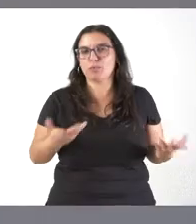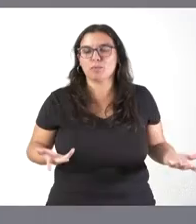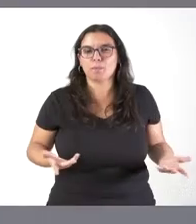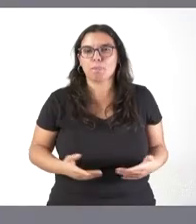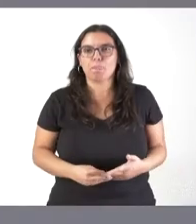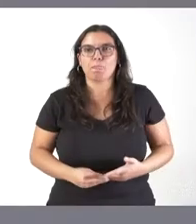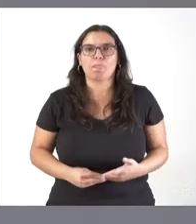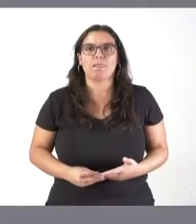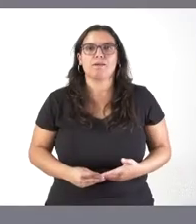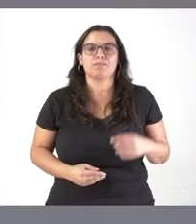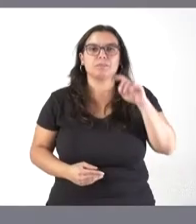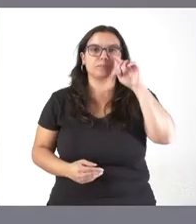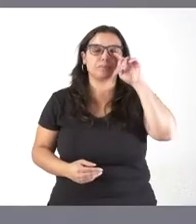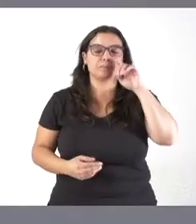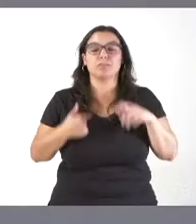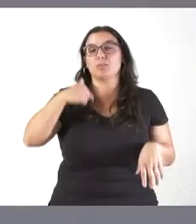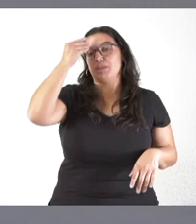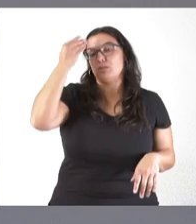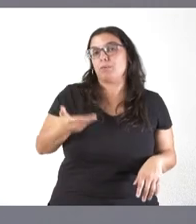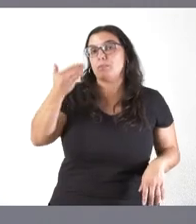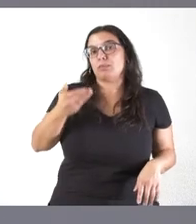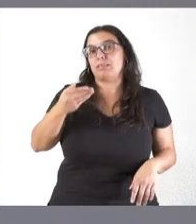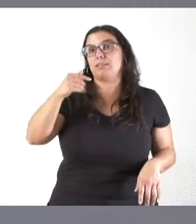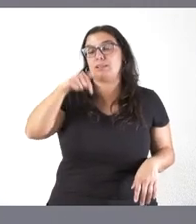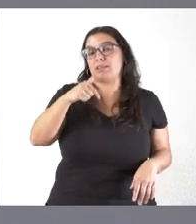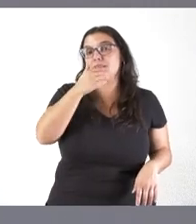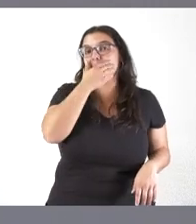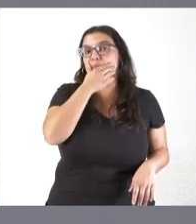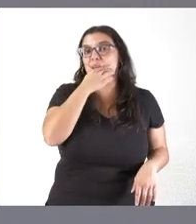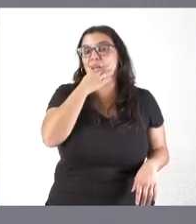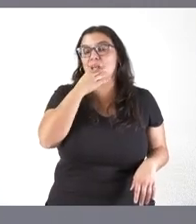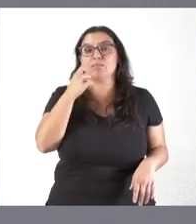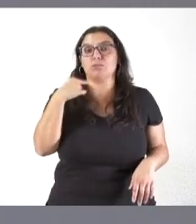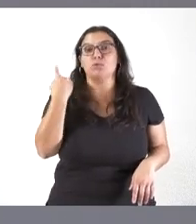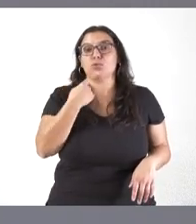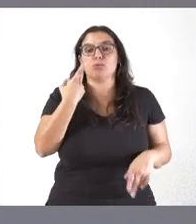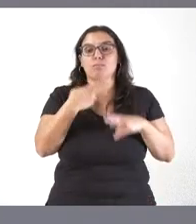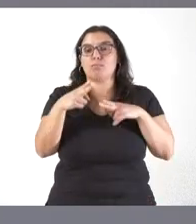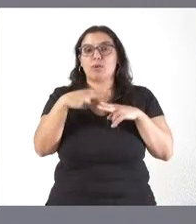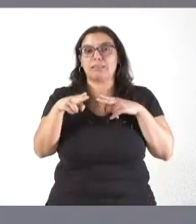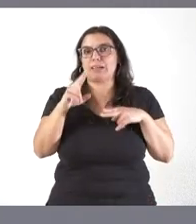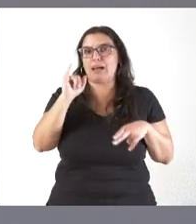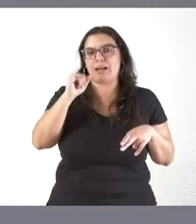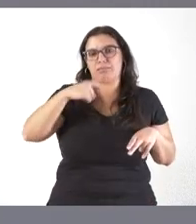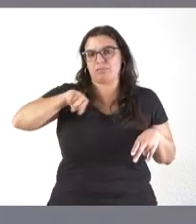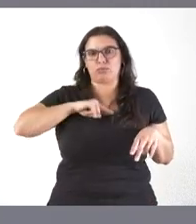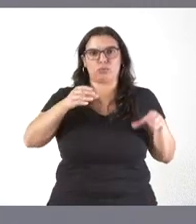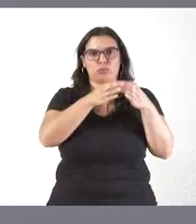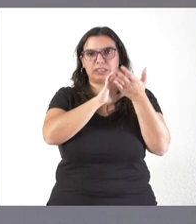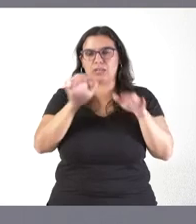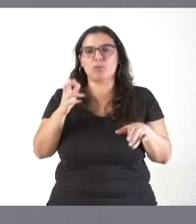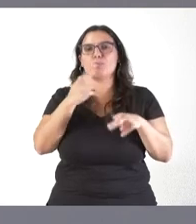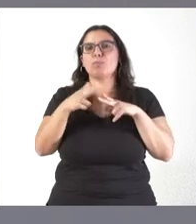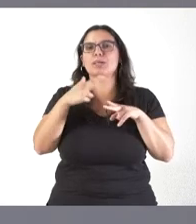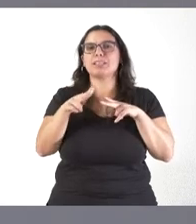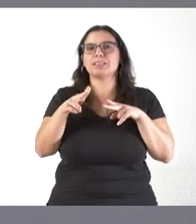Bueno yo creo que aquí lo importante en nuestro caso es que nosotros tenemos una política en la junta de Castilla y león que es una